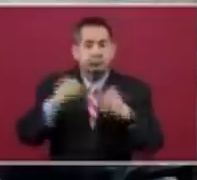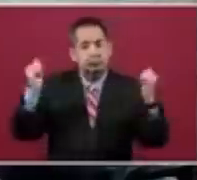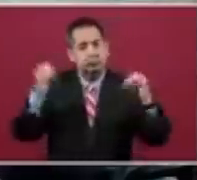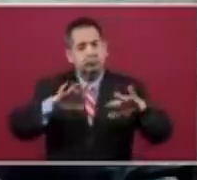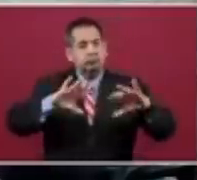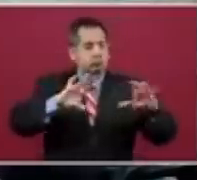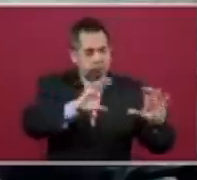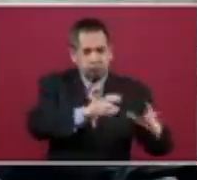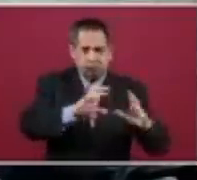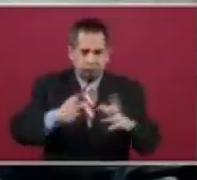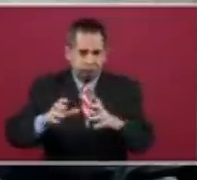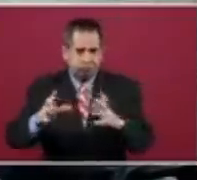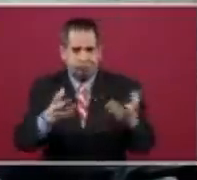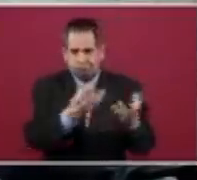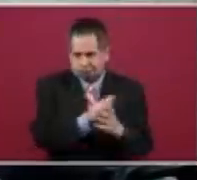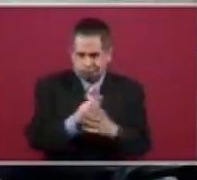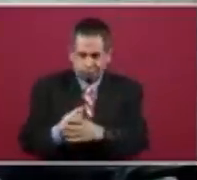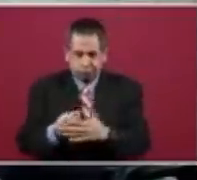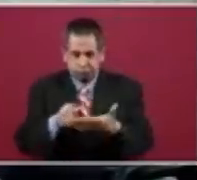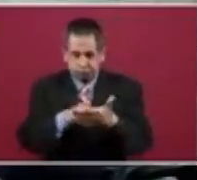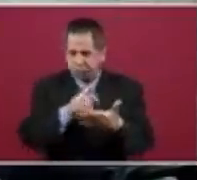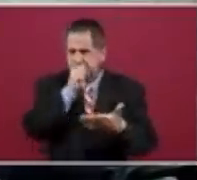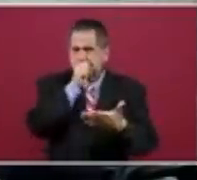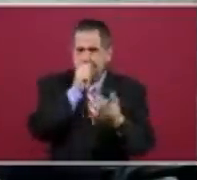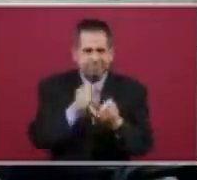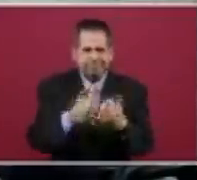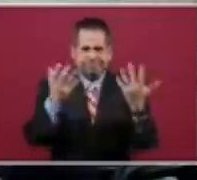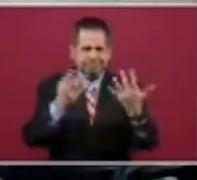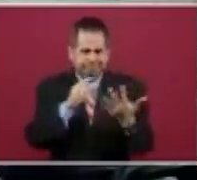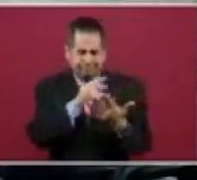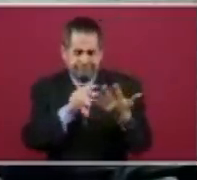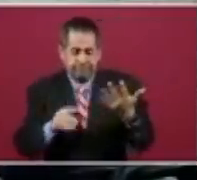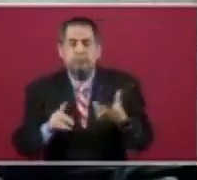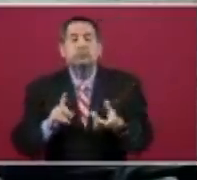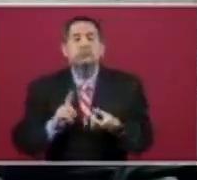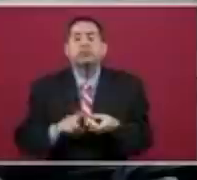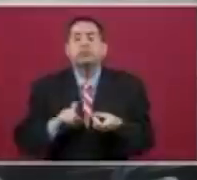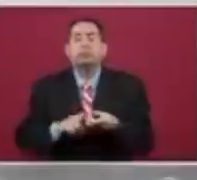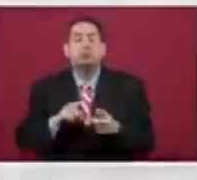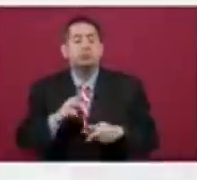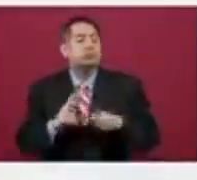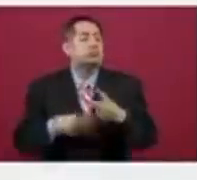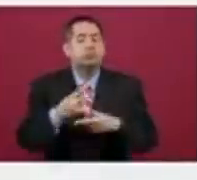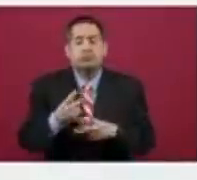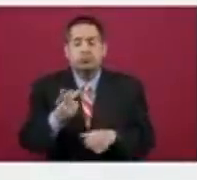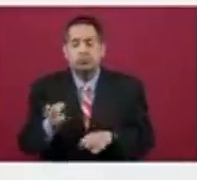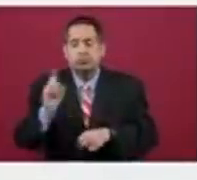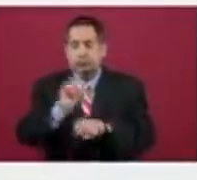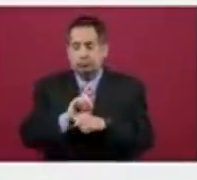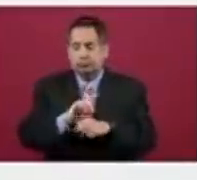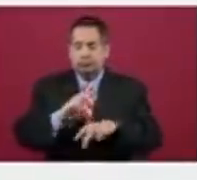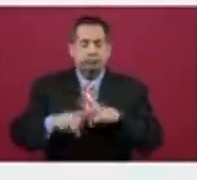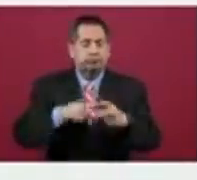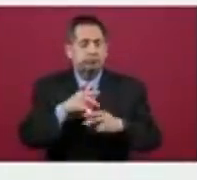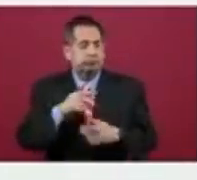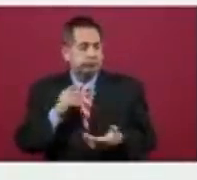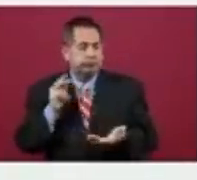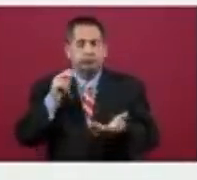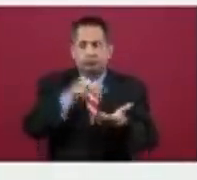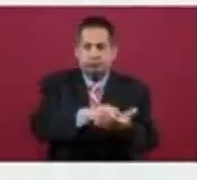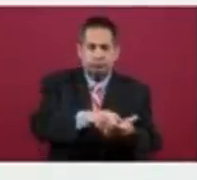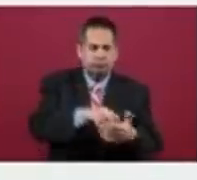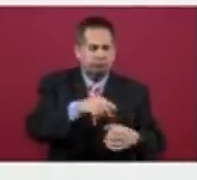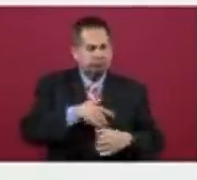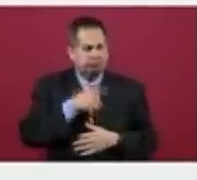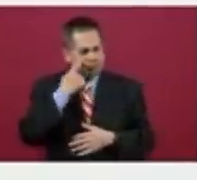luego toda la información está con respecto a dónde se puede acudir a ejercer el